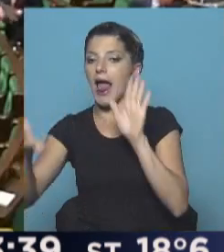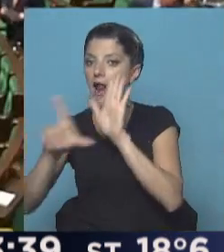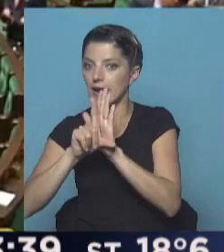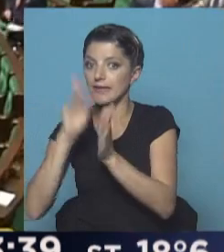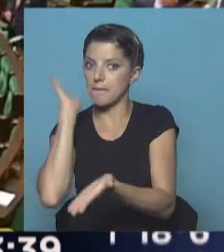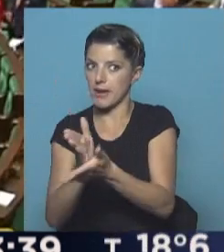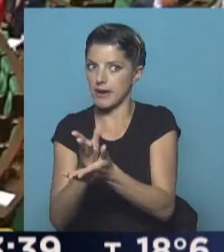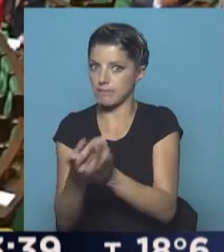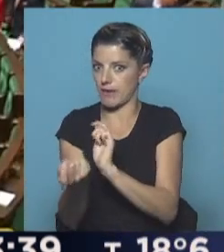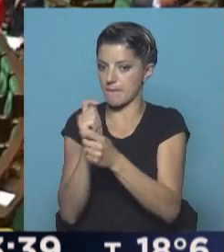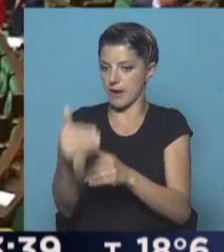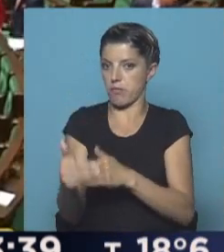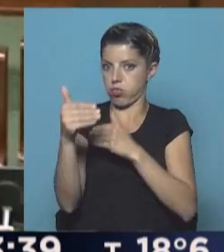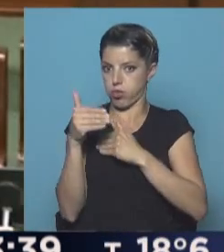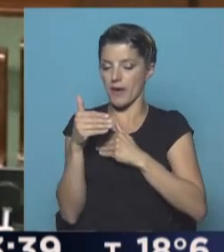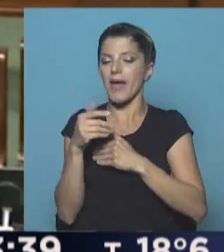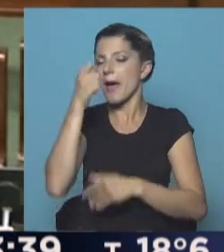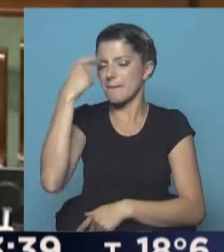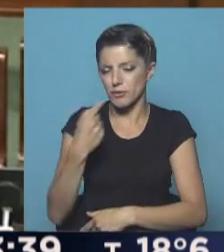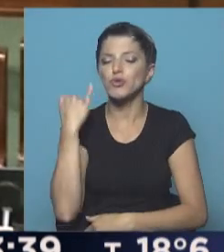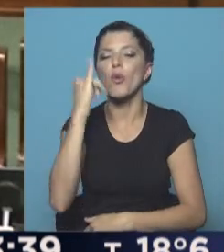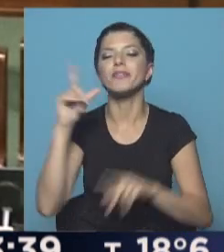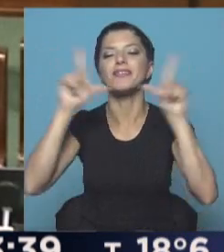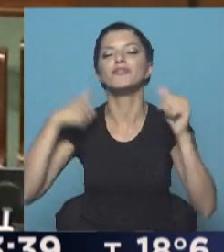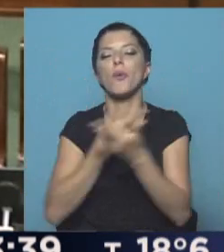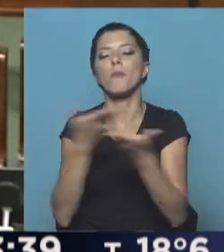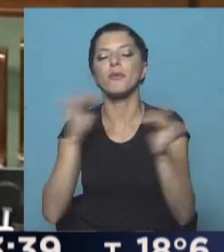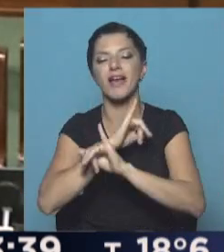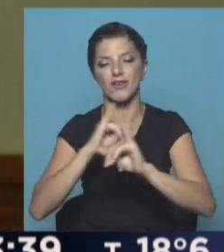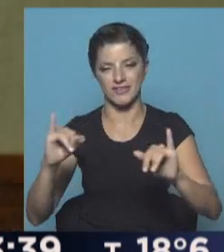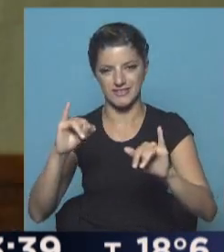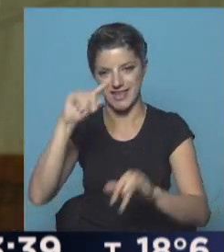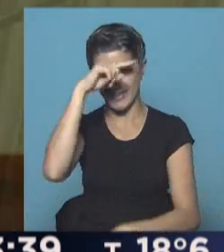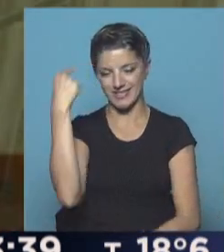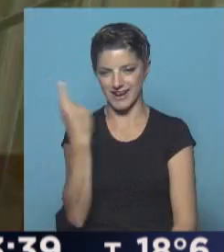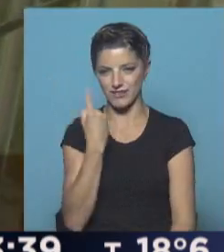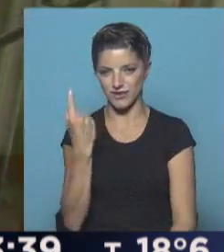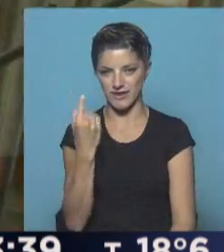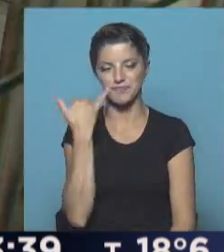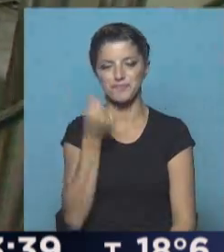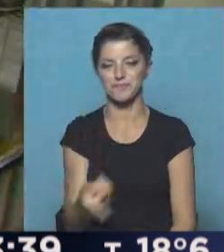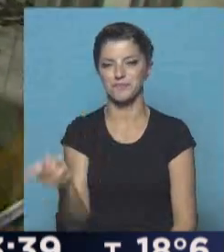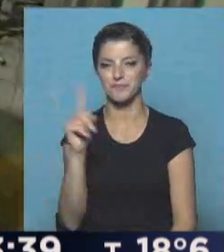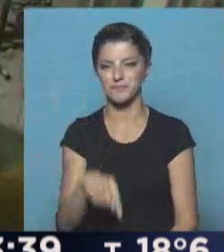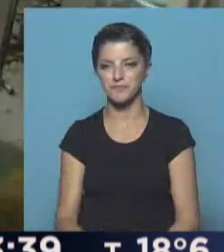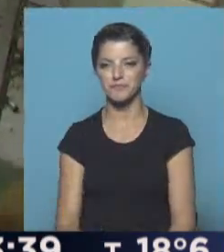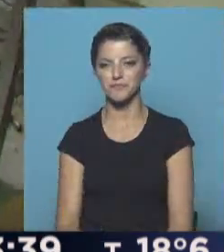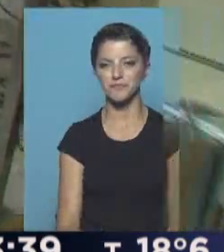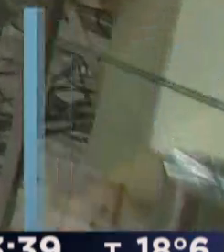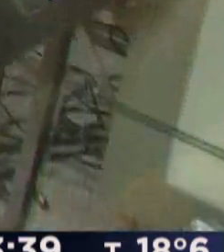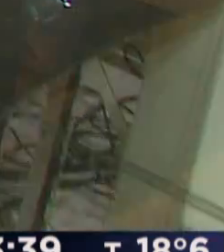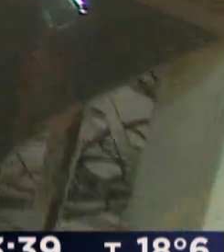Los detalles en instantes en Televisión Pública Noticias, edición internacional. Ya volvemos.